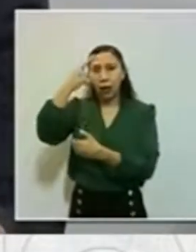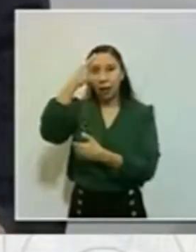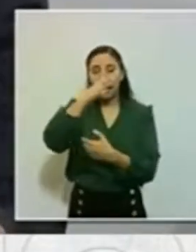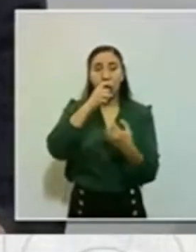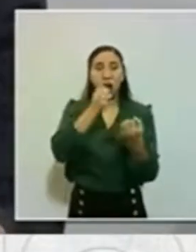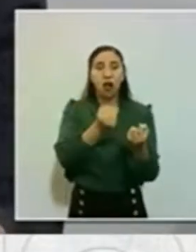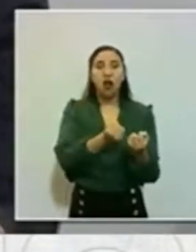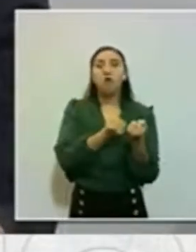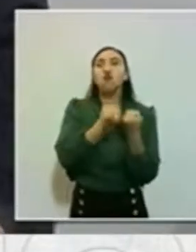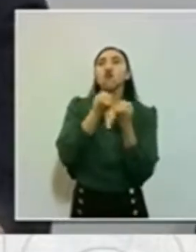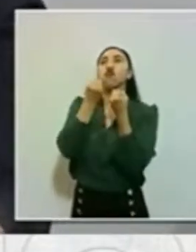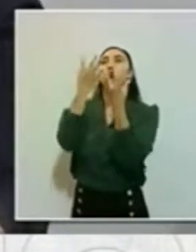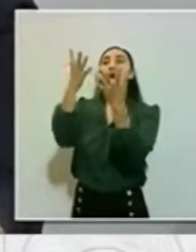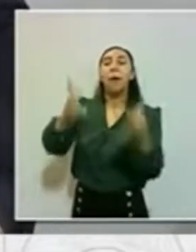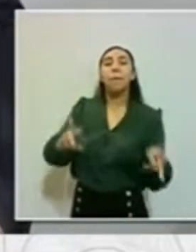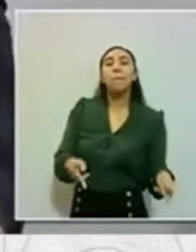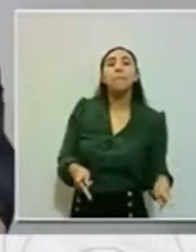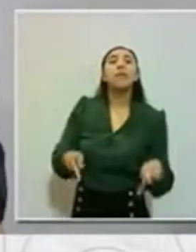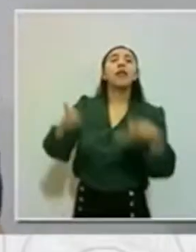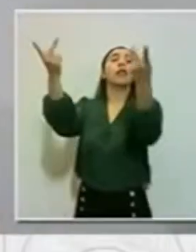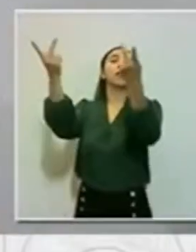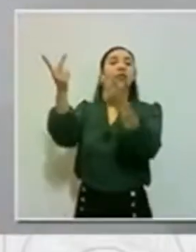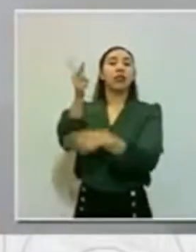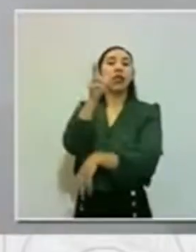entregar el petróleo, vender,